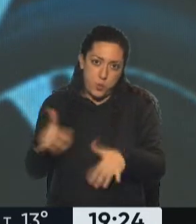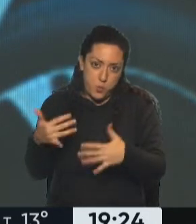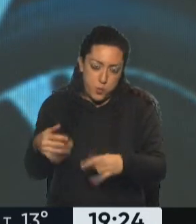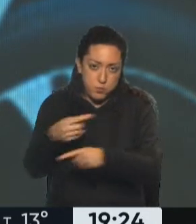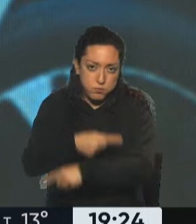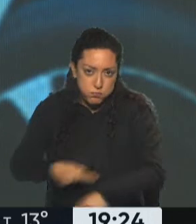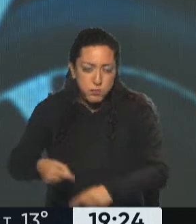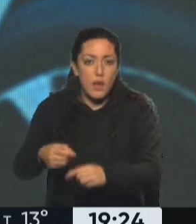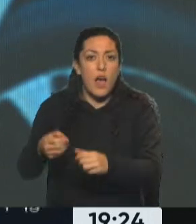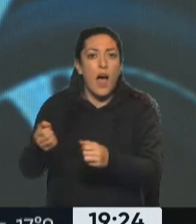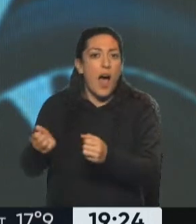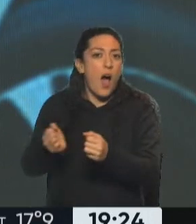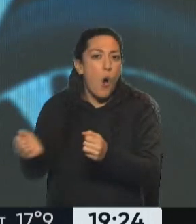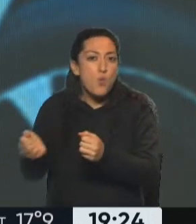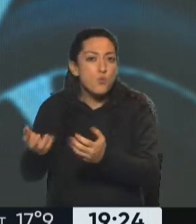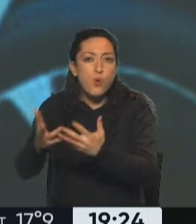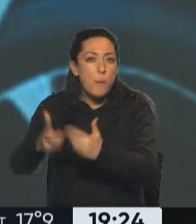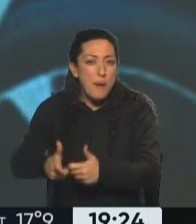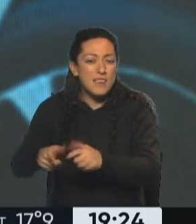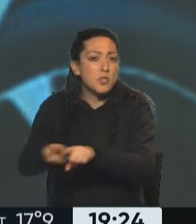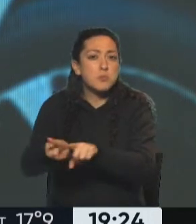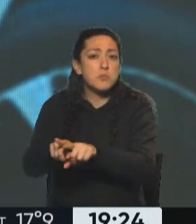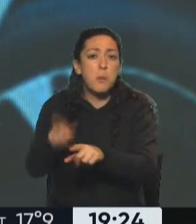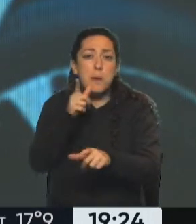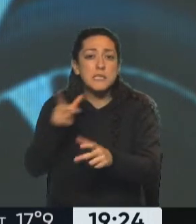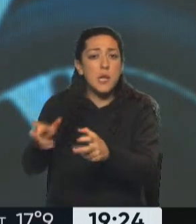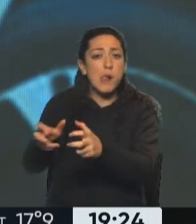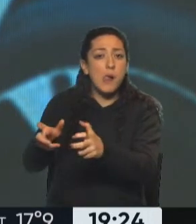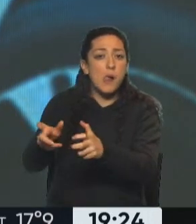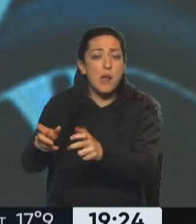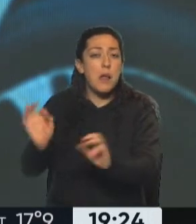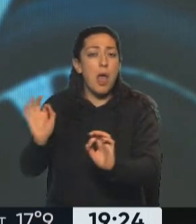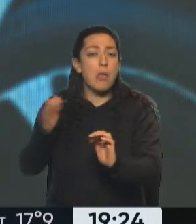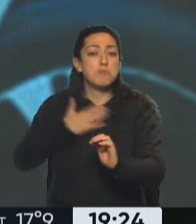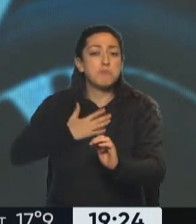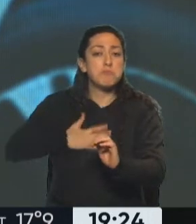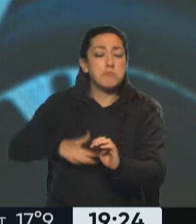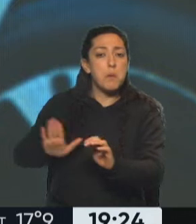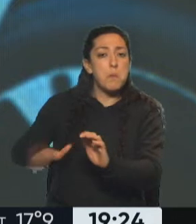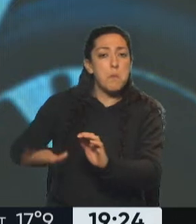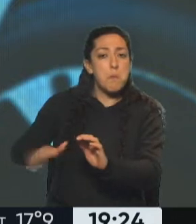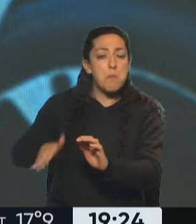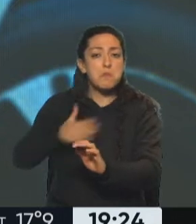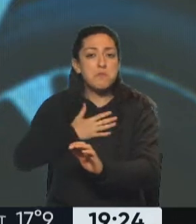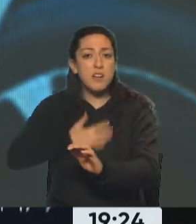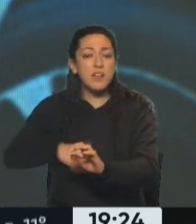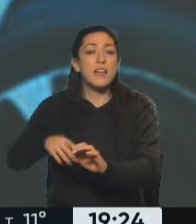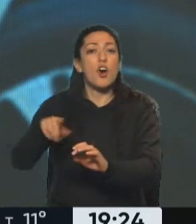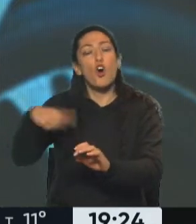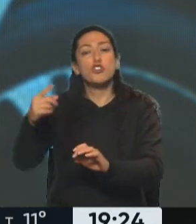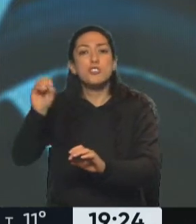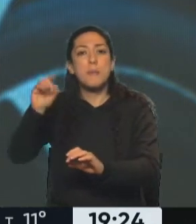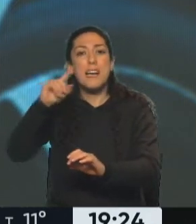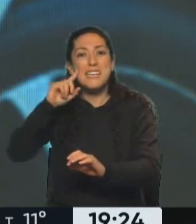Tiene, bueno, caja automática que funciona como un joystick. No tenés que hacer nada. Y el pedal tira muy bien. Y tiene algo que se llama e-pedal, que